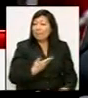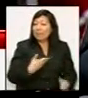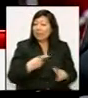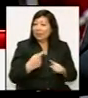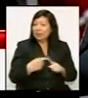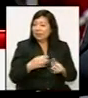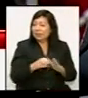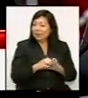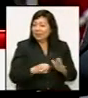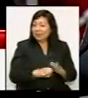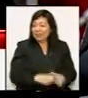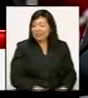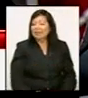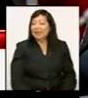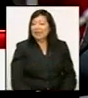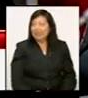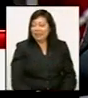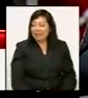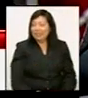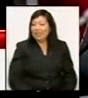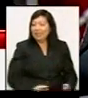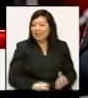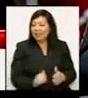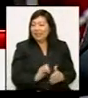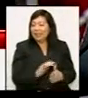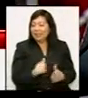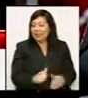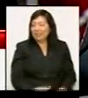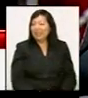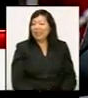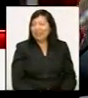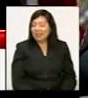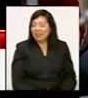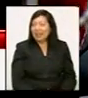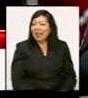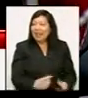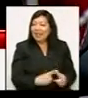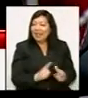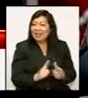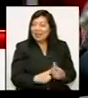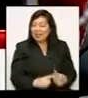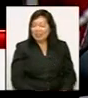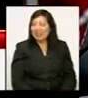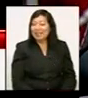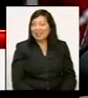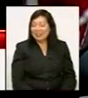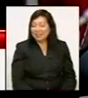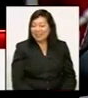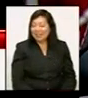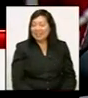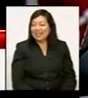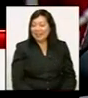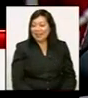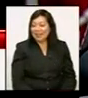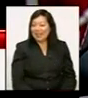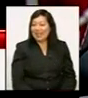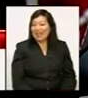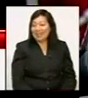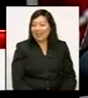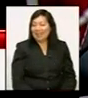tribunal habría cambiado la firma del en ese entonces miembro del Tribunal